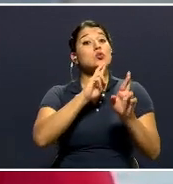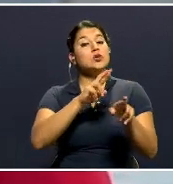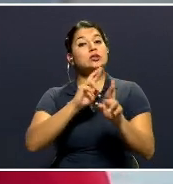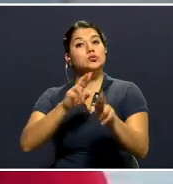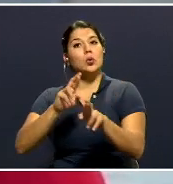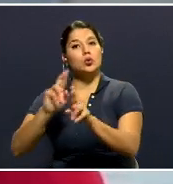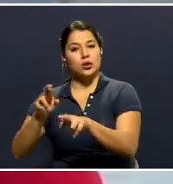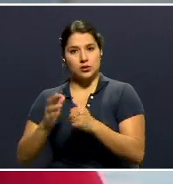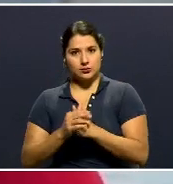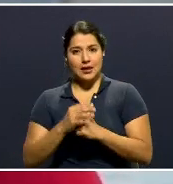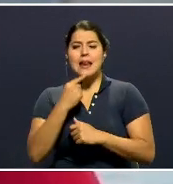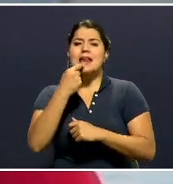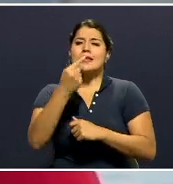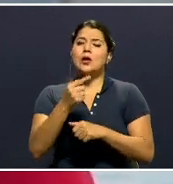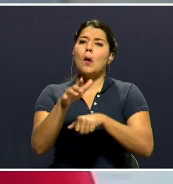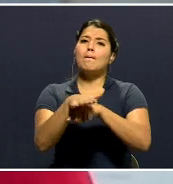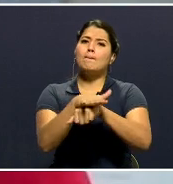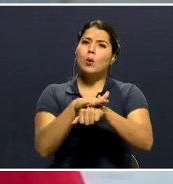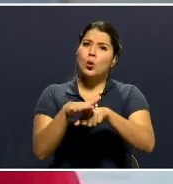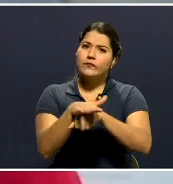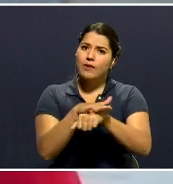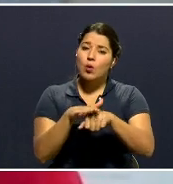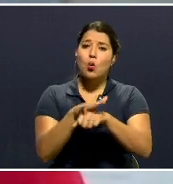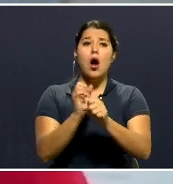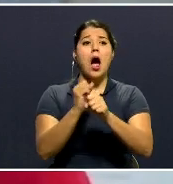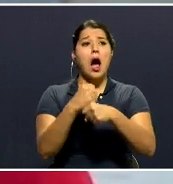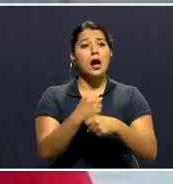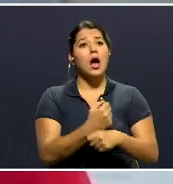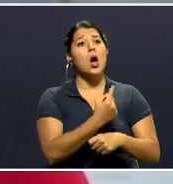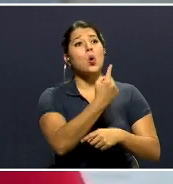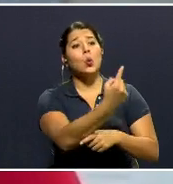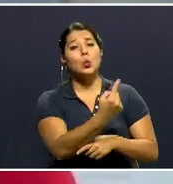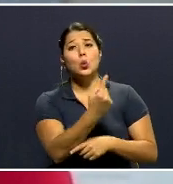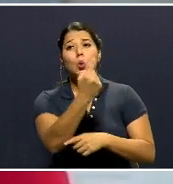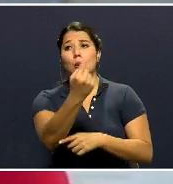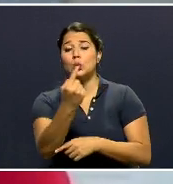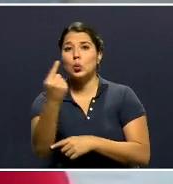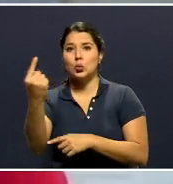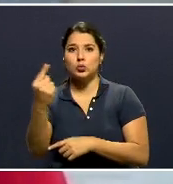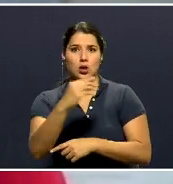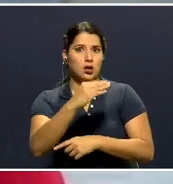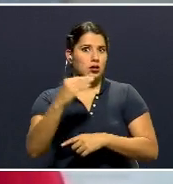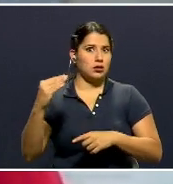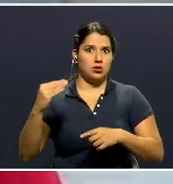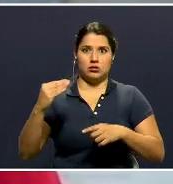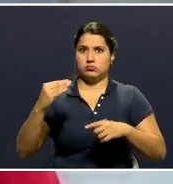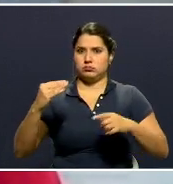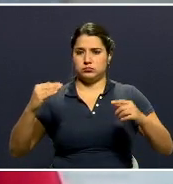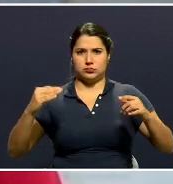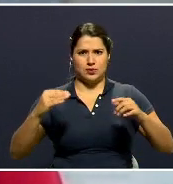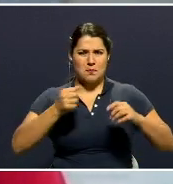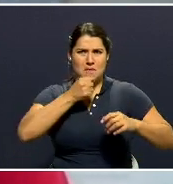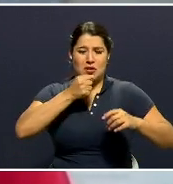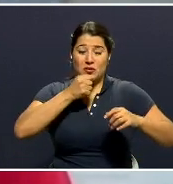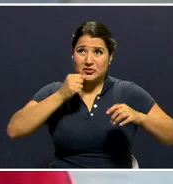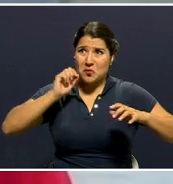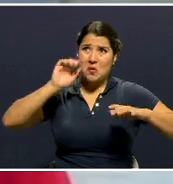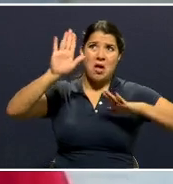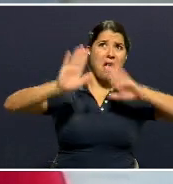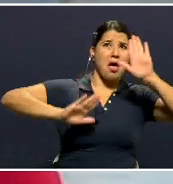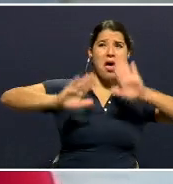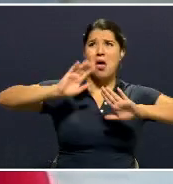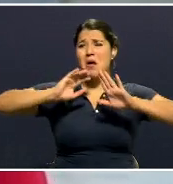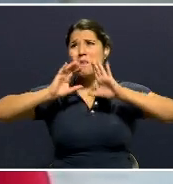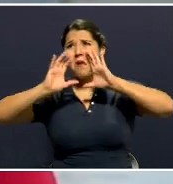preguntas, les indico que por favor las hagan uno por uno y básicamente lo que ocurre es una serie de gritos